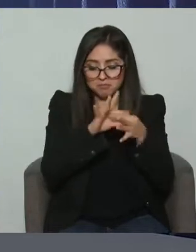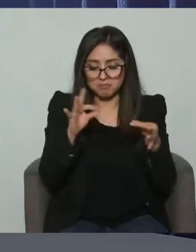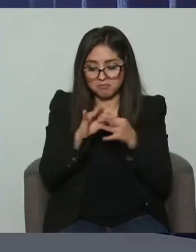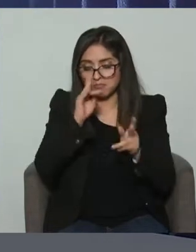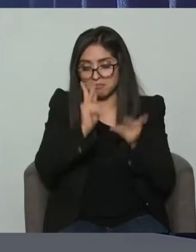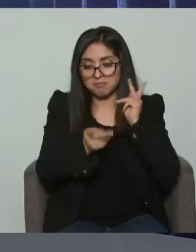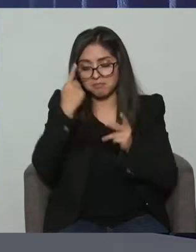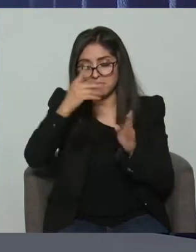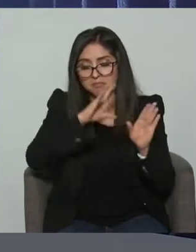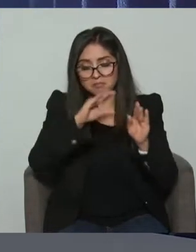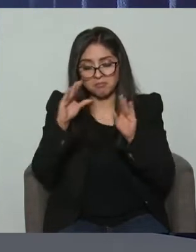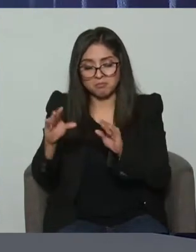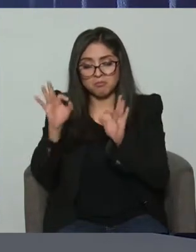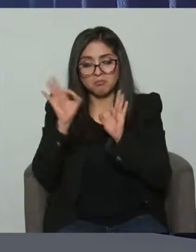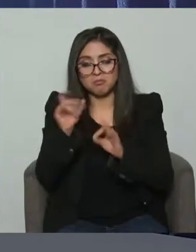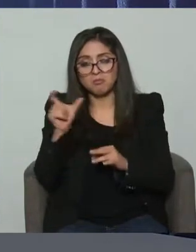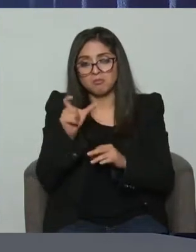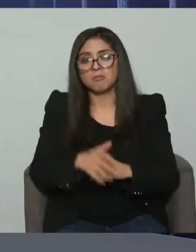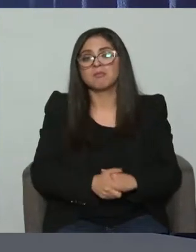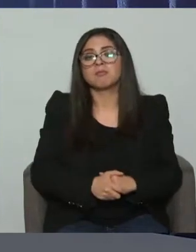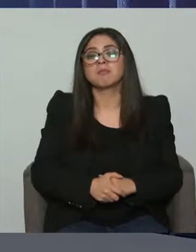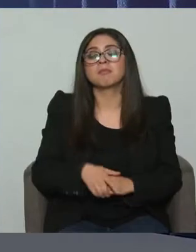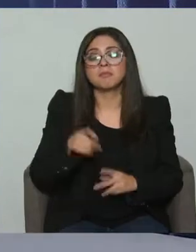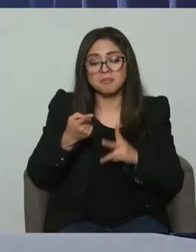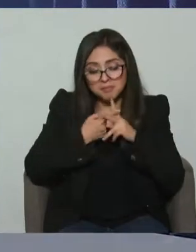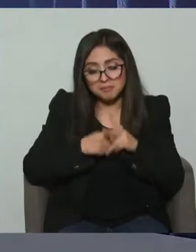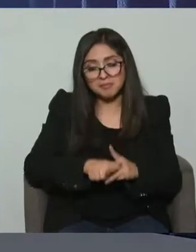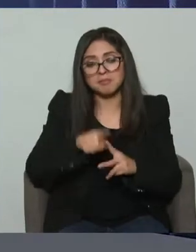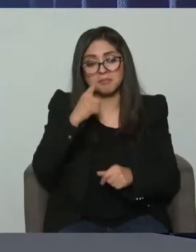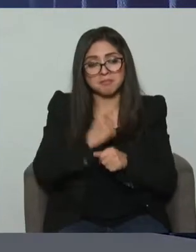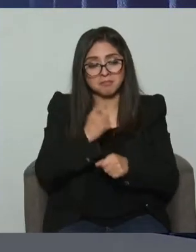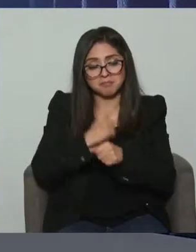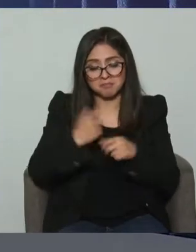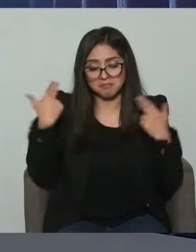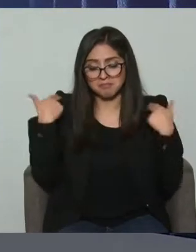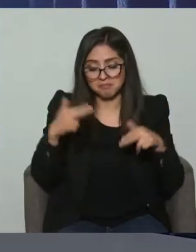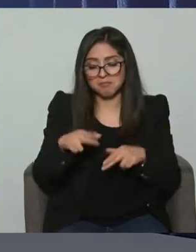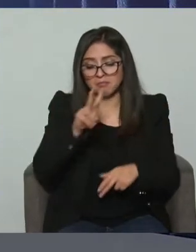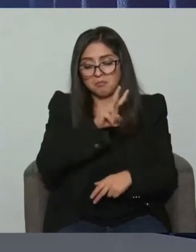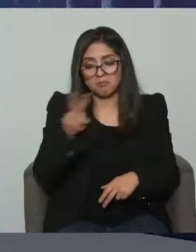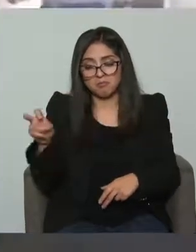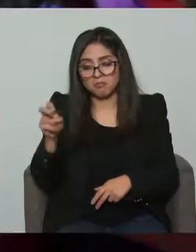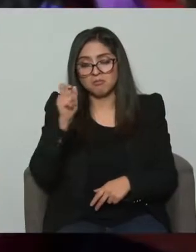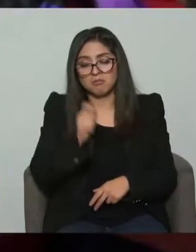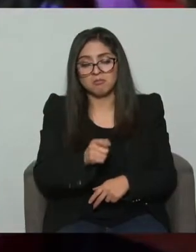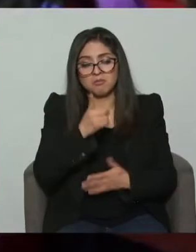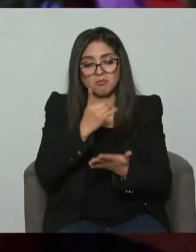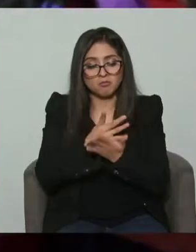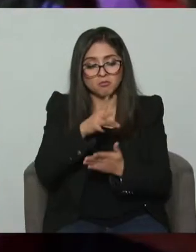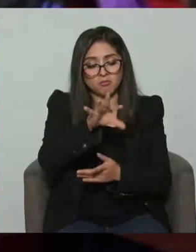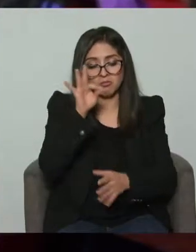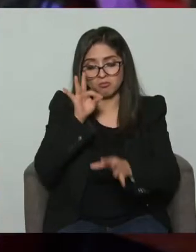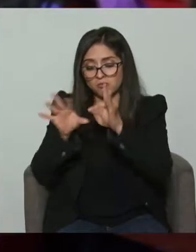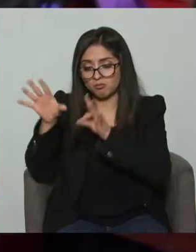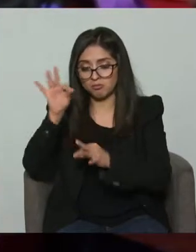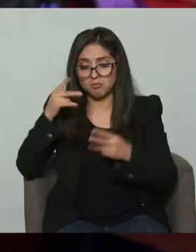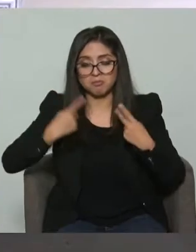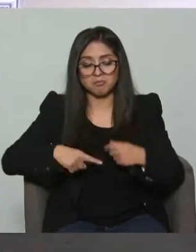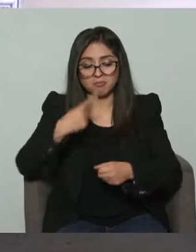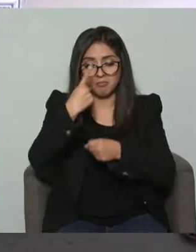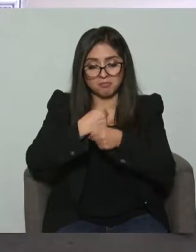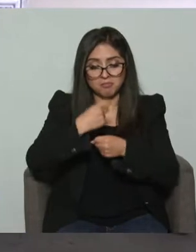van a impartir los cursos? Vamos a iniciar con 200 docentes, porque vamos a contratar a los que van a dar el primer año y